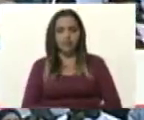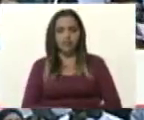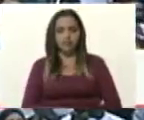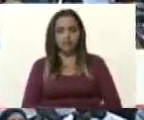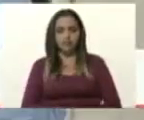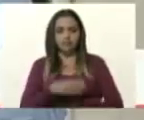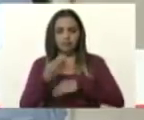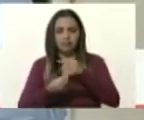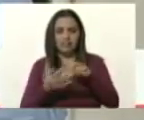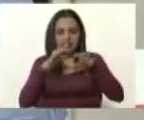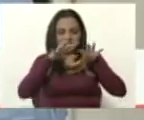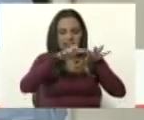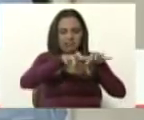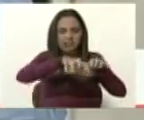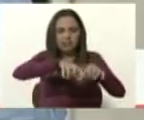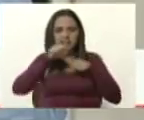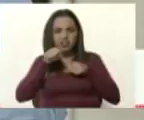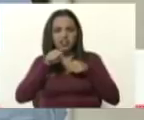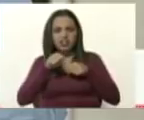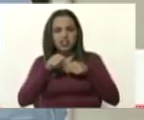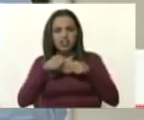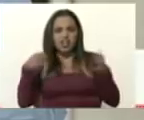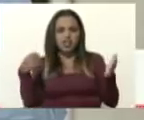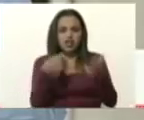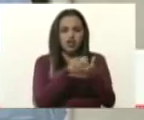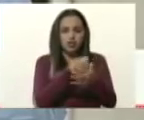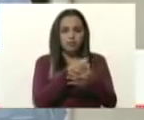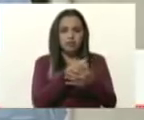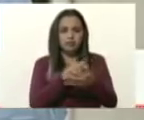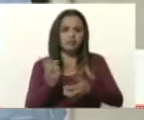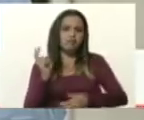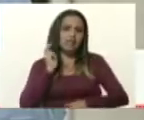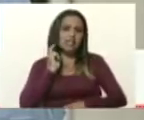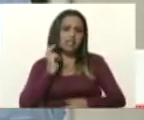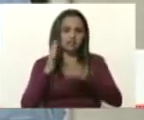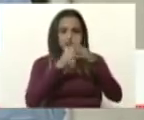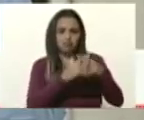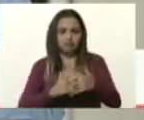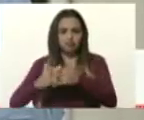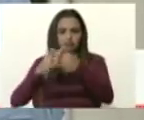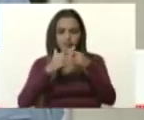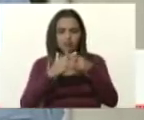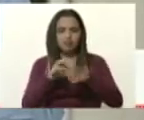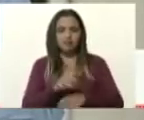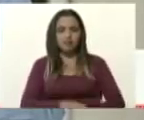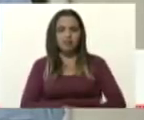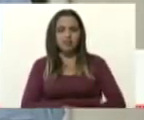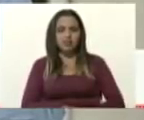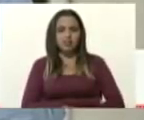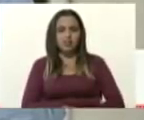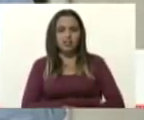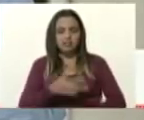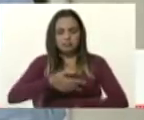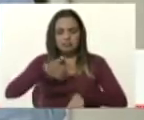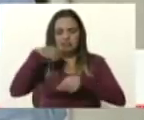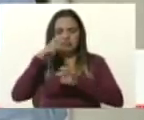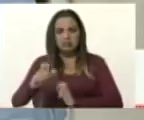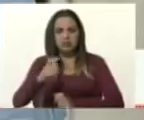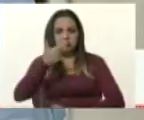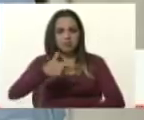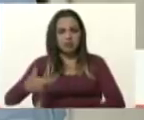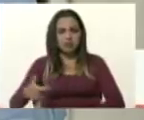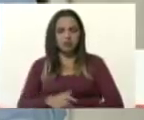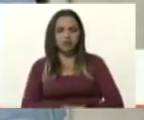las garras del golpismo y el veneno imperialista del norte del racismo del fascismo